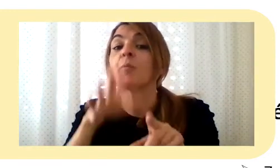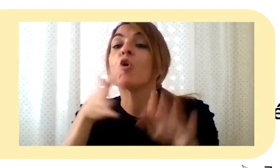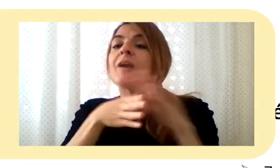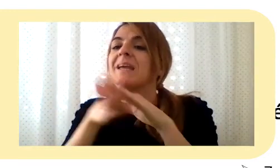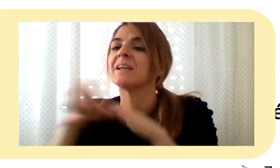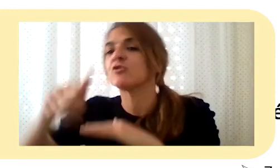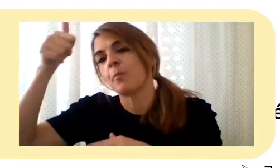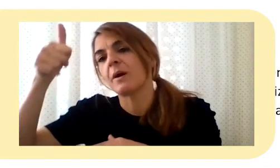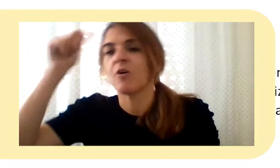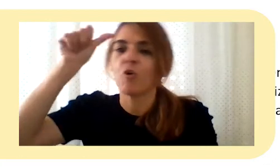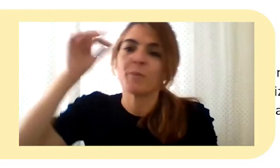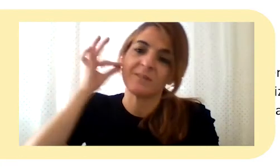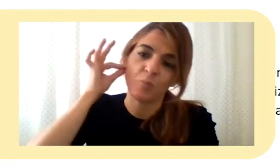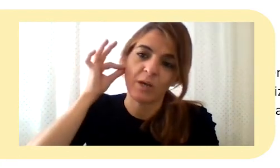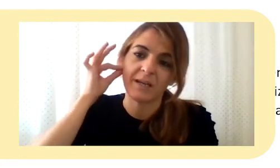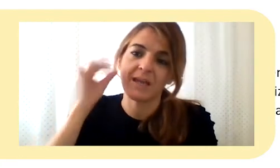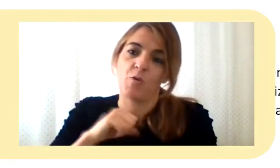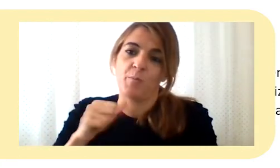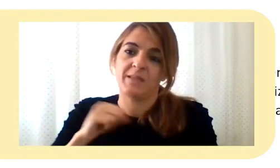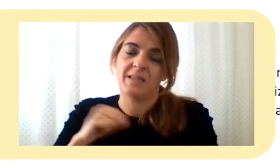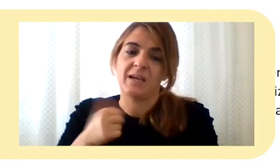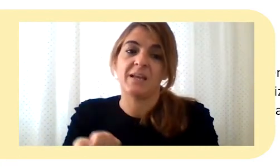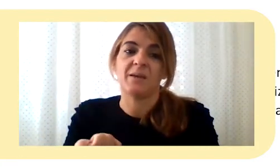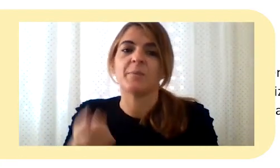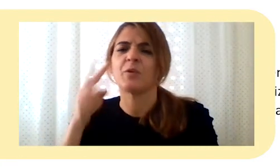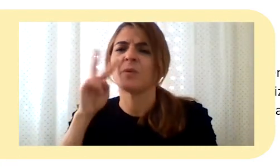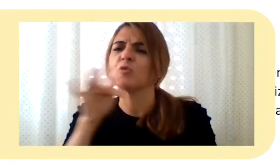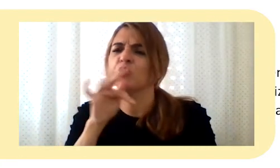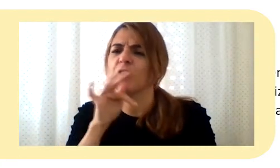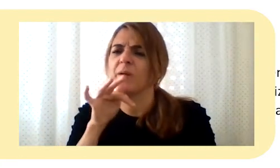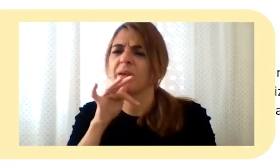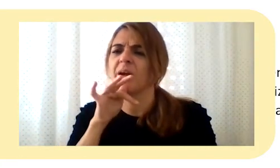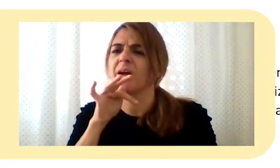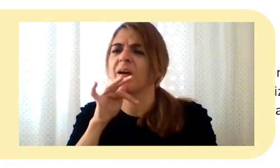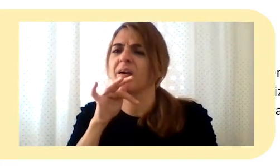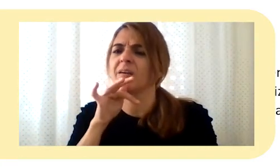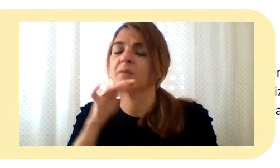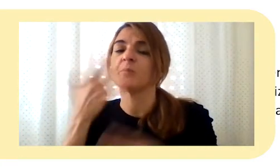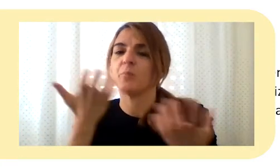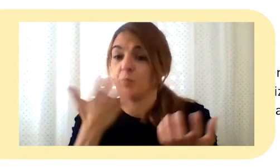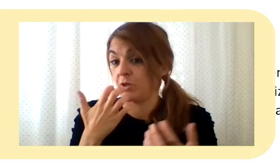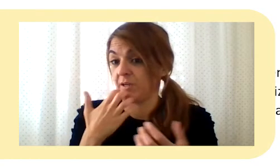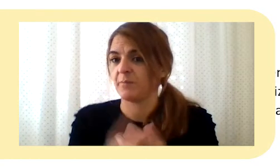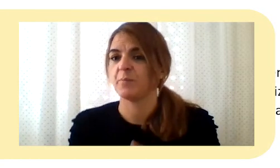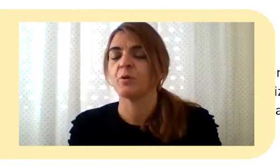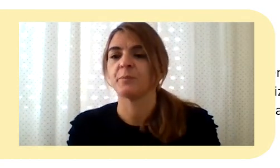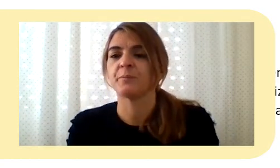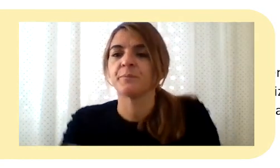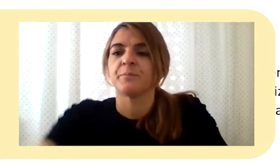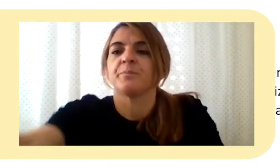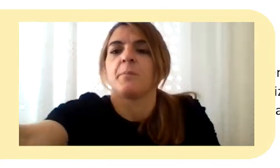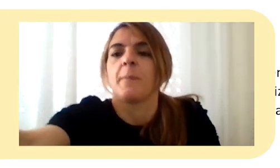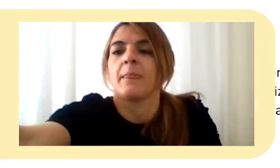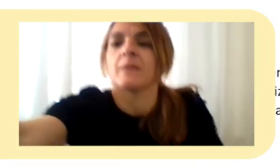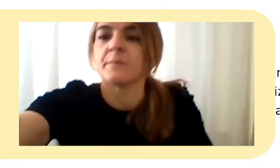Pero fijaros qué sesgos de género todavía vemos en estos documentos. Uno de ellos, un ejemplo. Además del personal